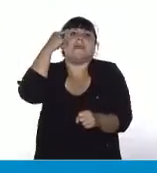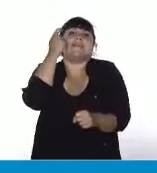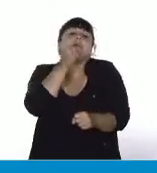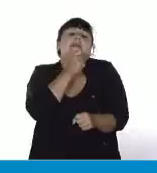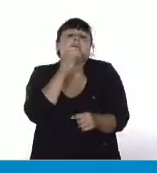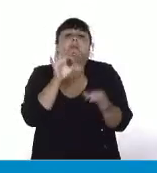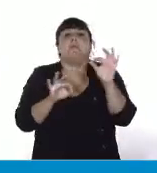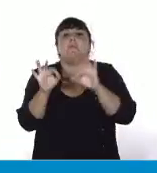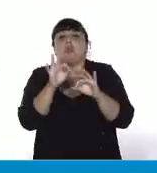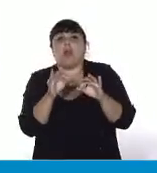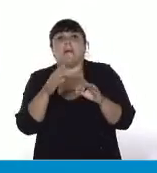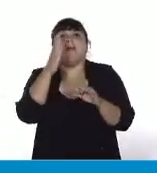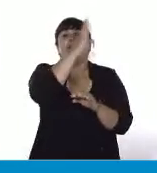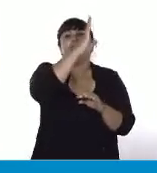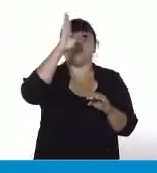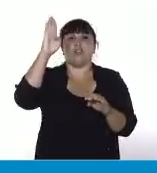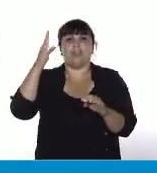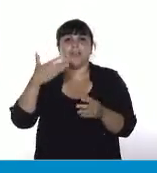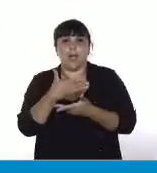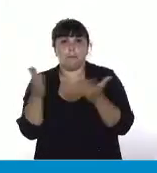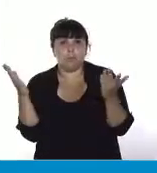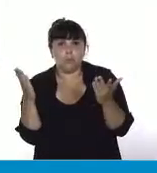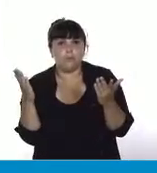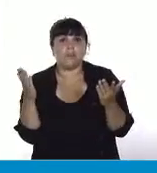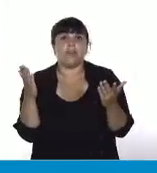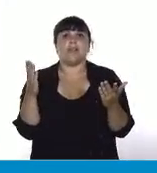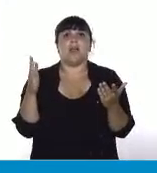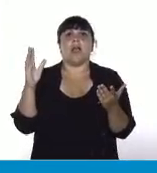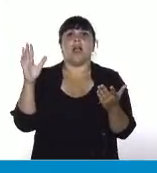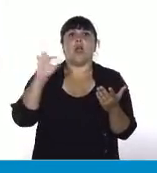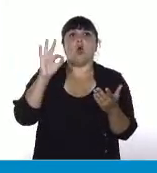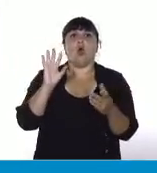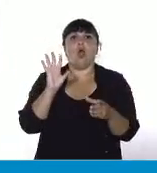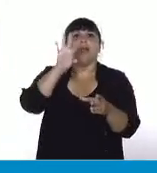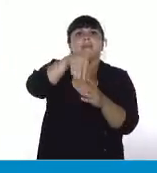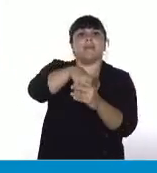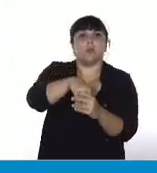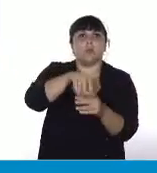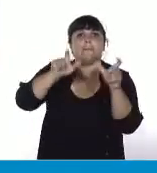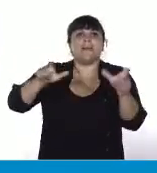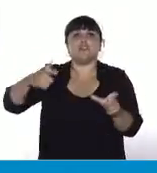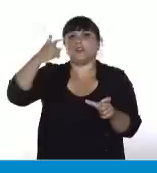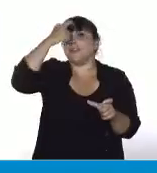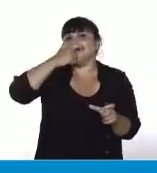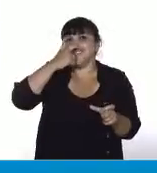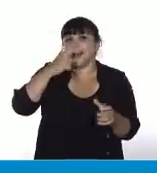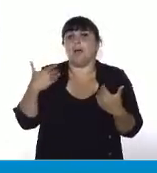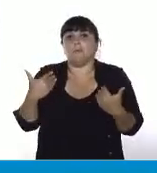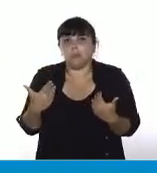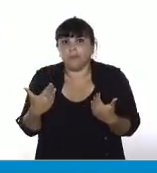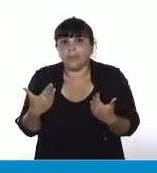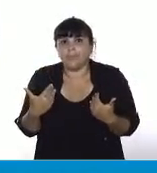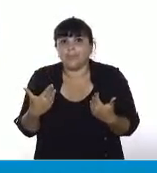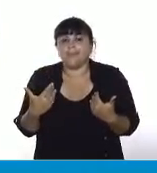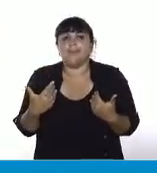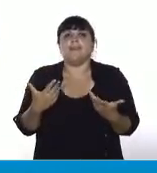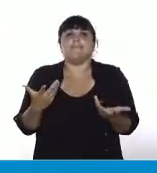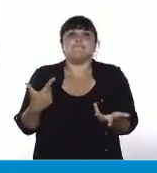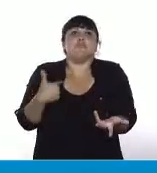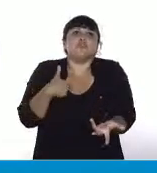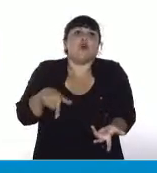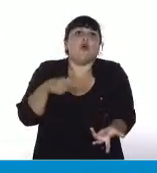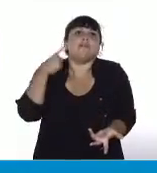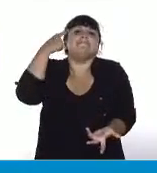una biblioteca pública que sea de incluir a personas ciegas. Entonces yo hoy